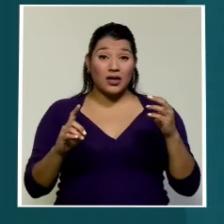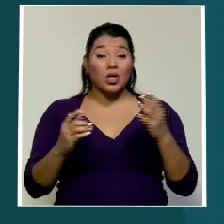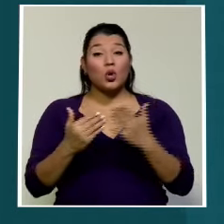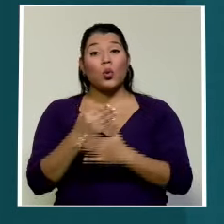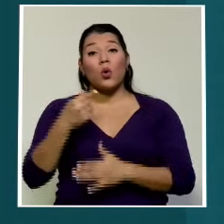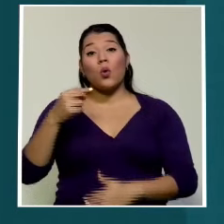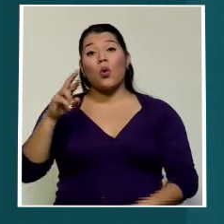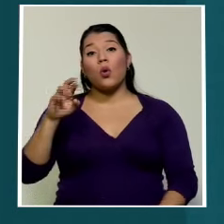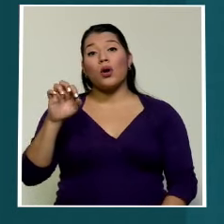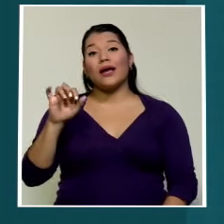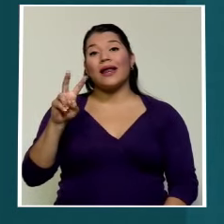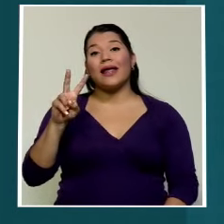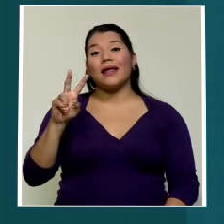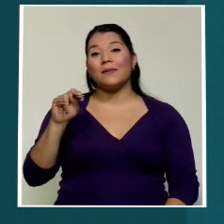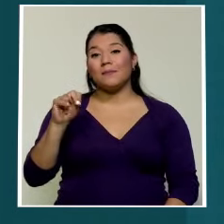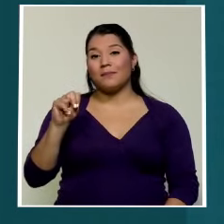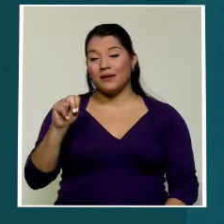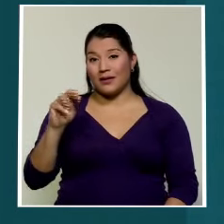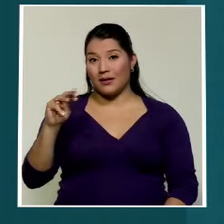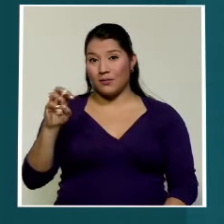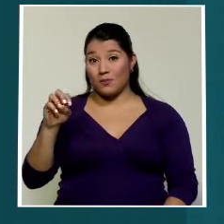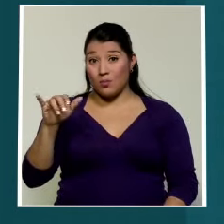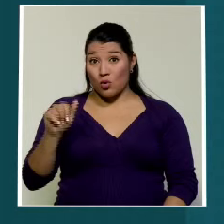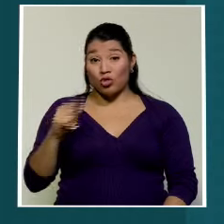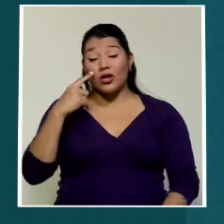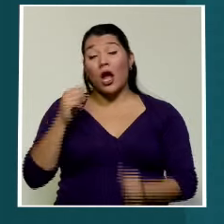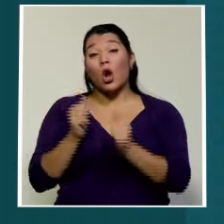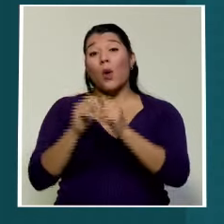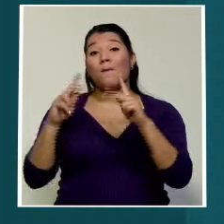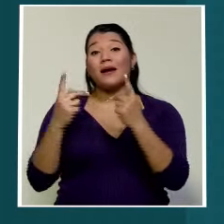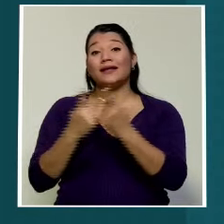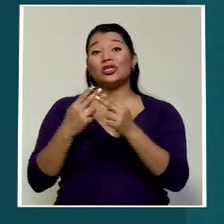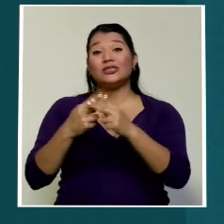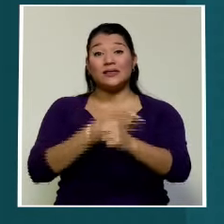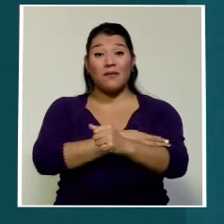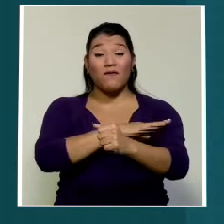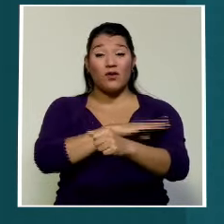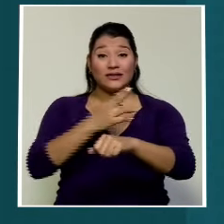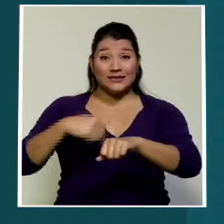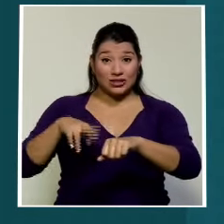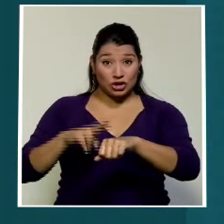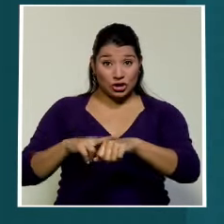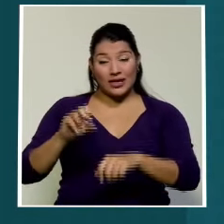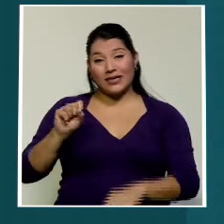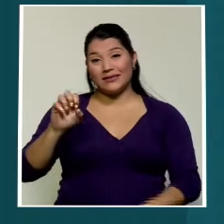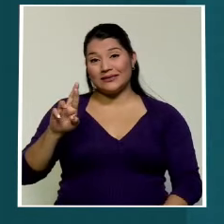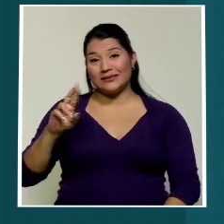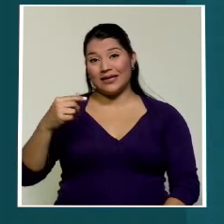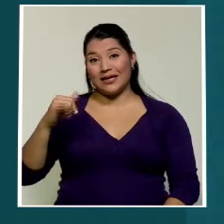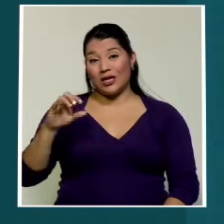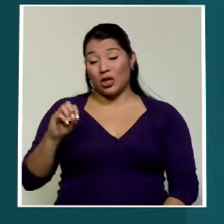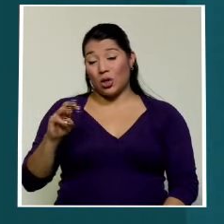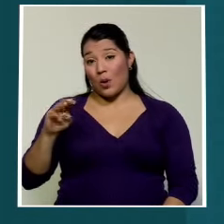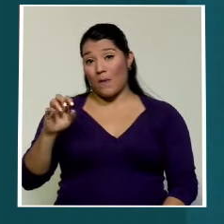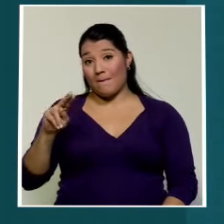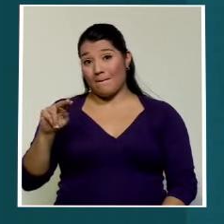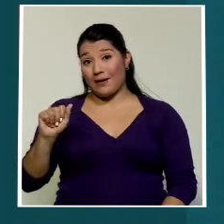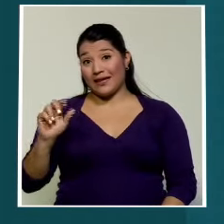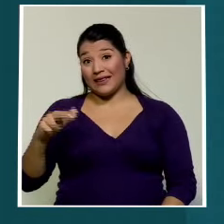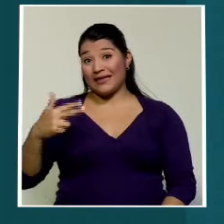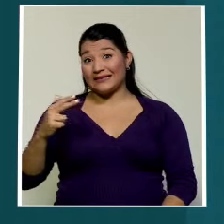Gravin Moya, que estará por parte de Fuerza Nacional. Sergio Mena estará en esta tercera ocasión buscando